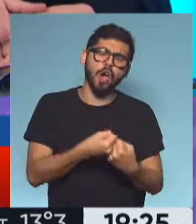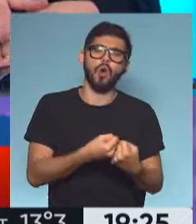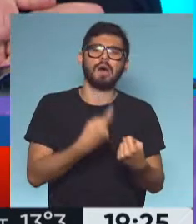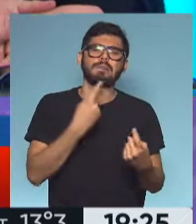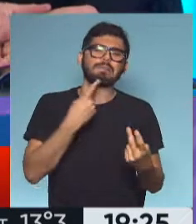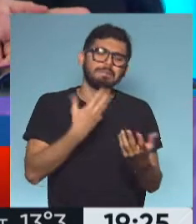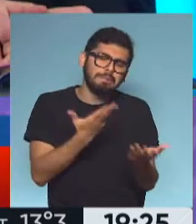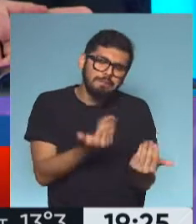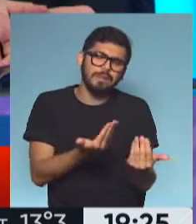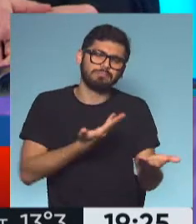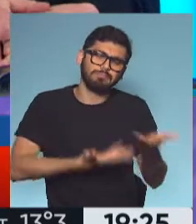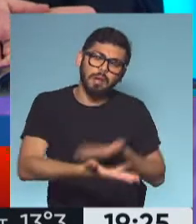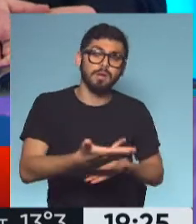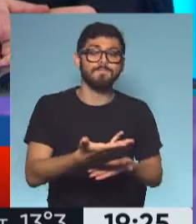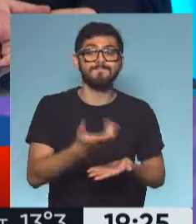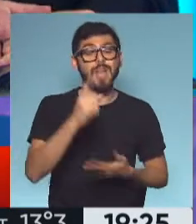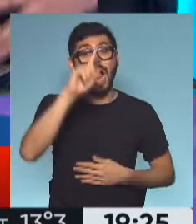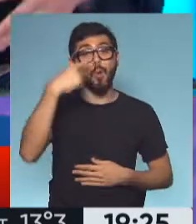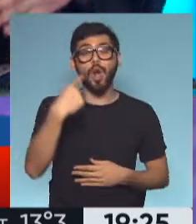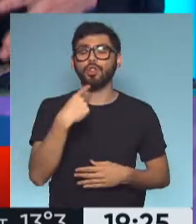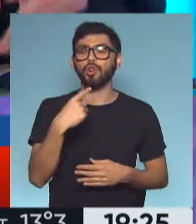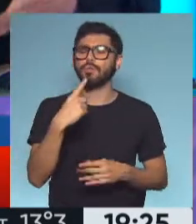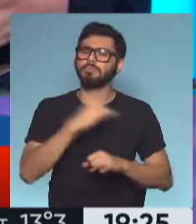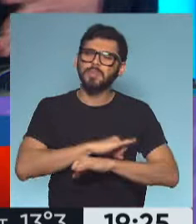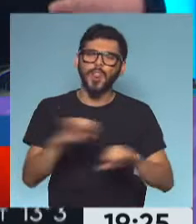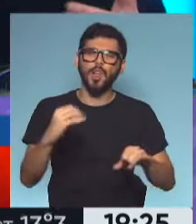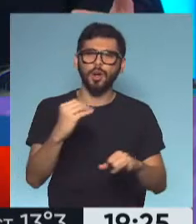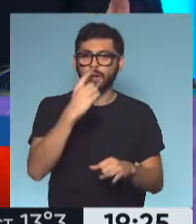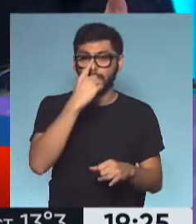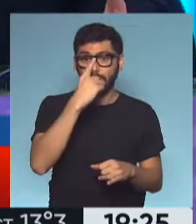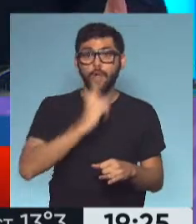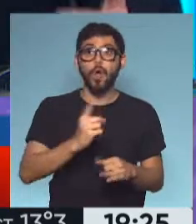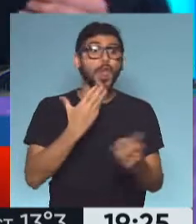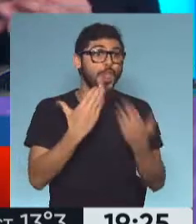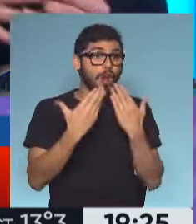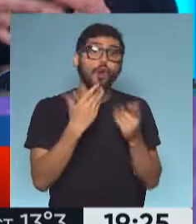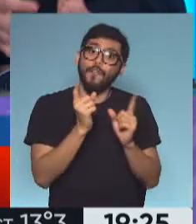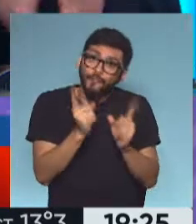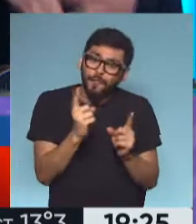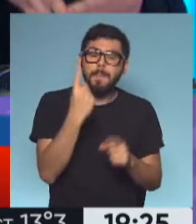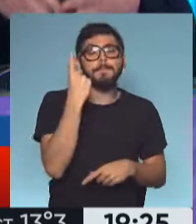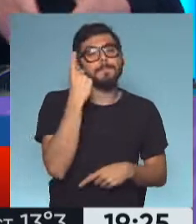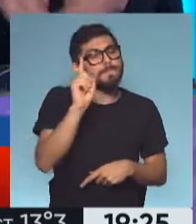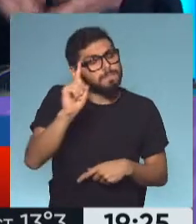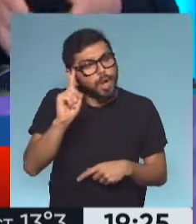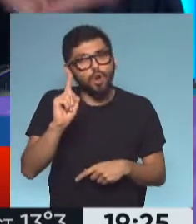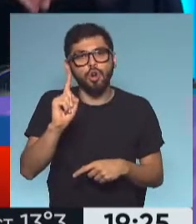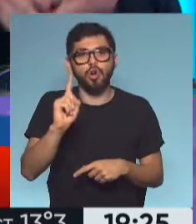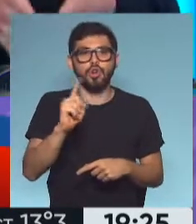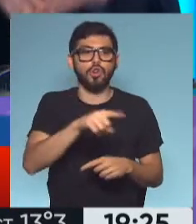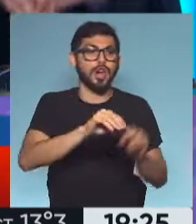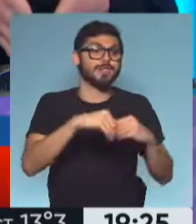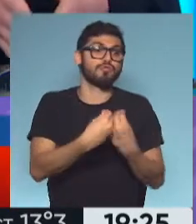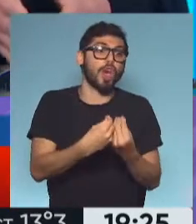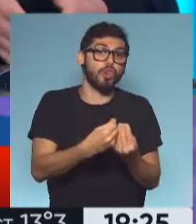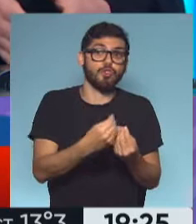reuniones sectoriales, y lo que adelantó un poco el presidente Alberto Fernández es que eso no es que se va a dejar de hacer, pero evidentemente no está dando ese